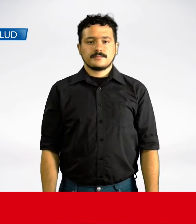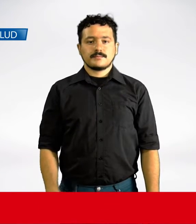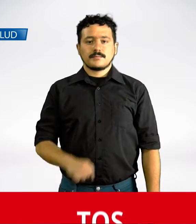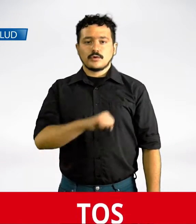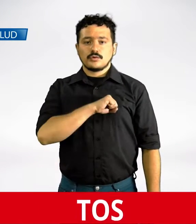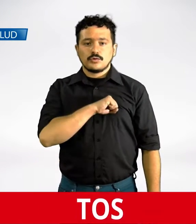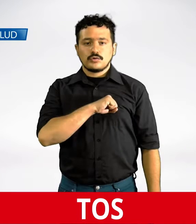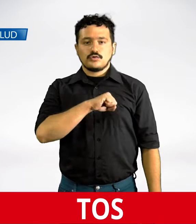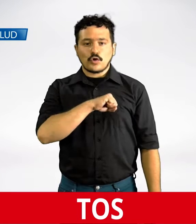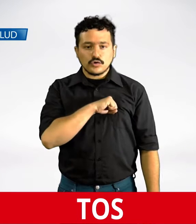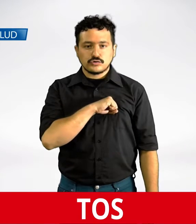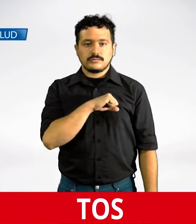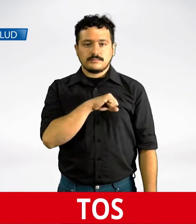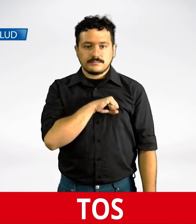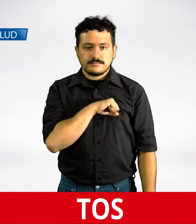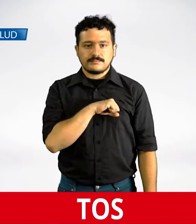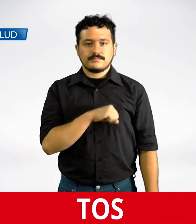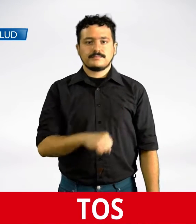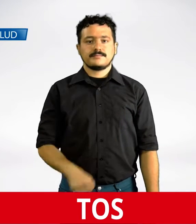Tos